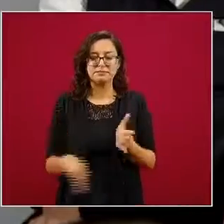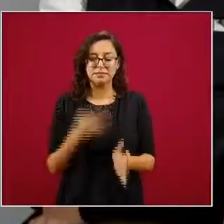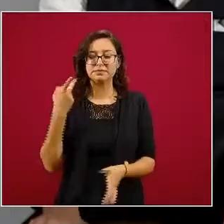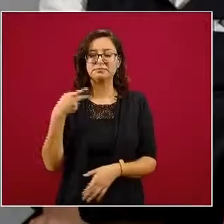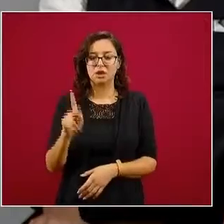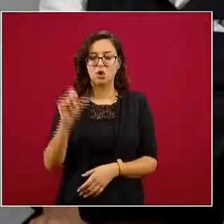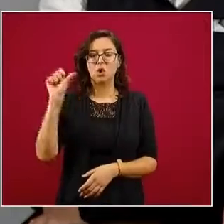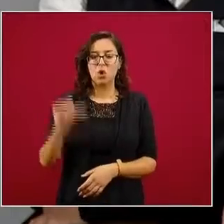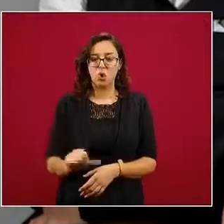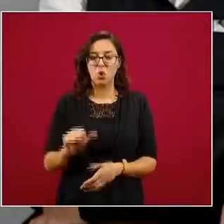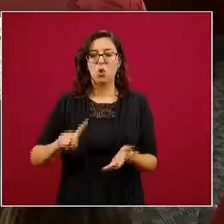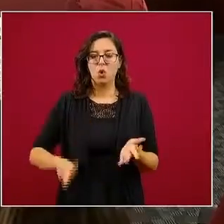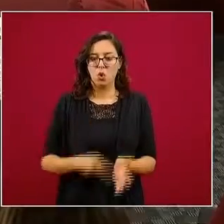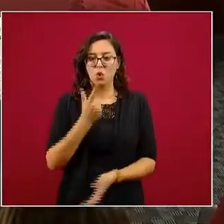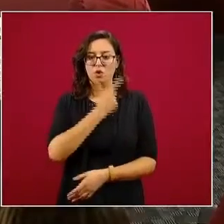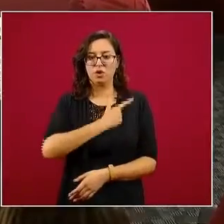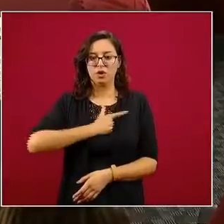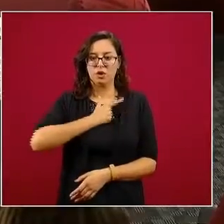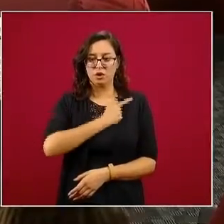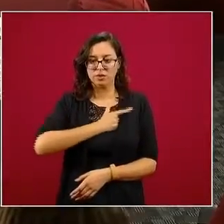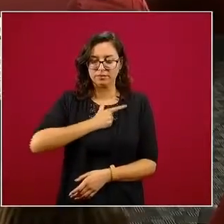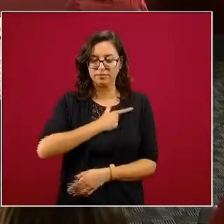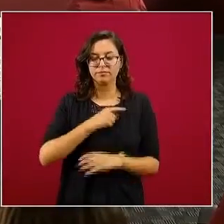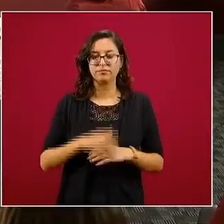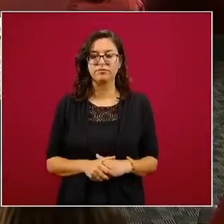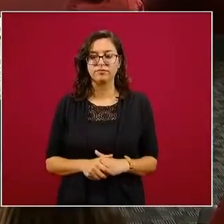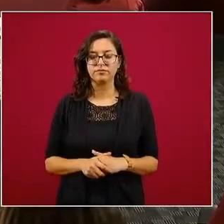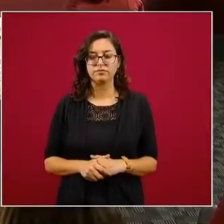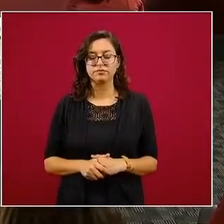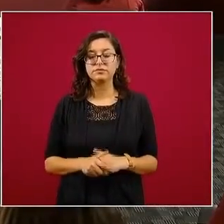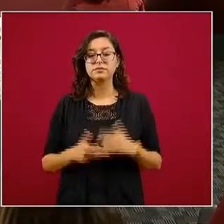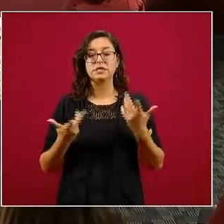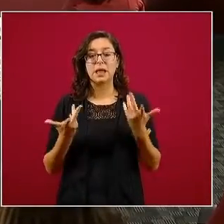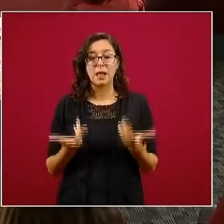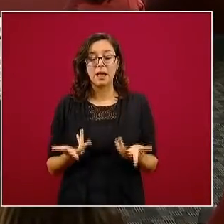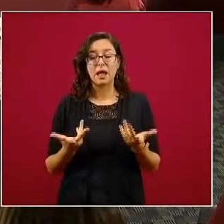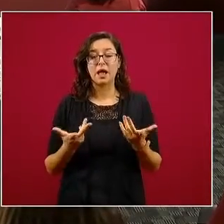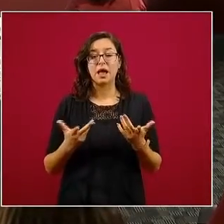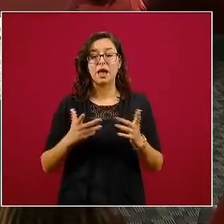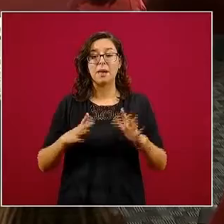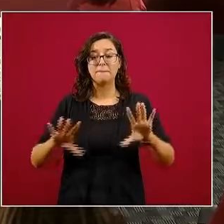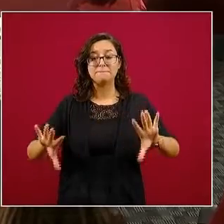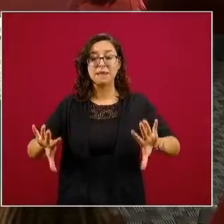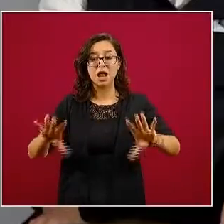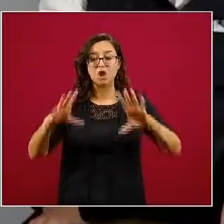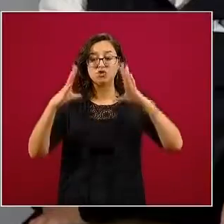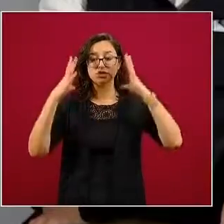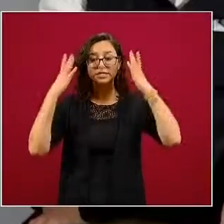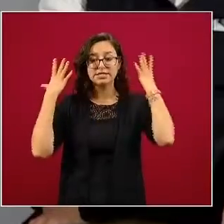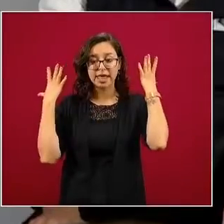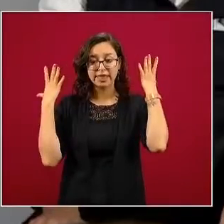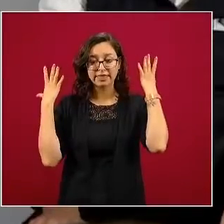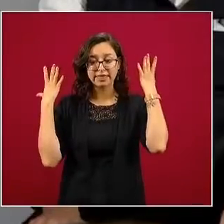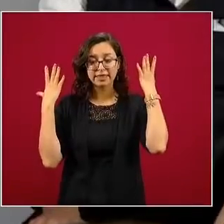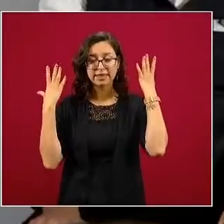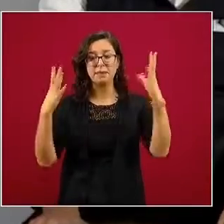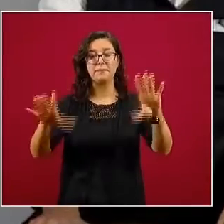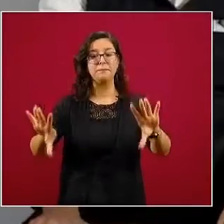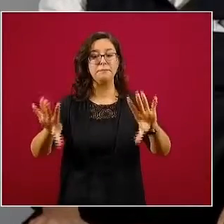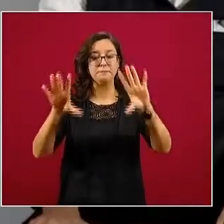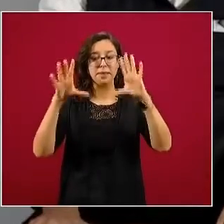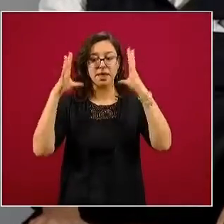que ciertos actores sociales, a veces expresados a través de los propios medios de comunicación, quisieran